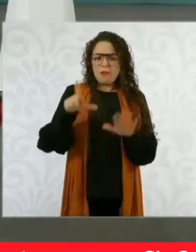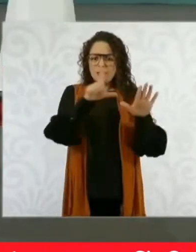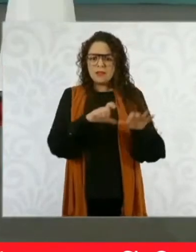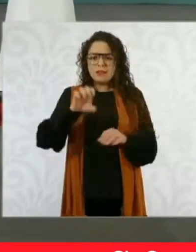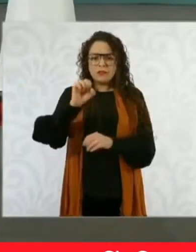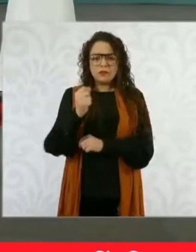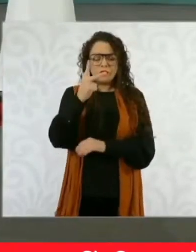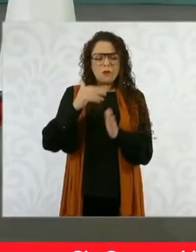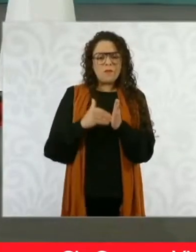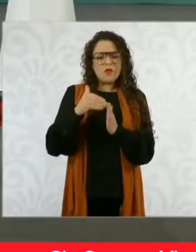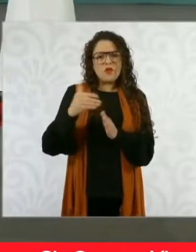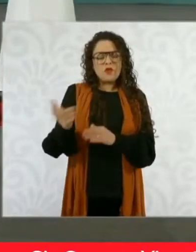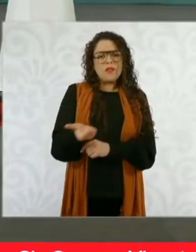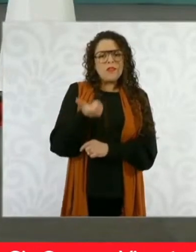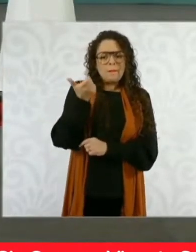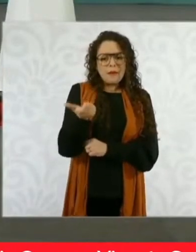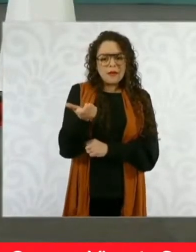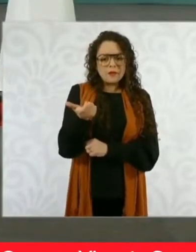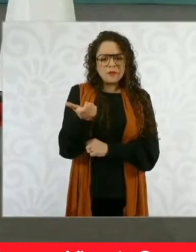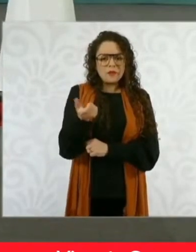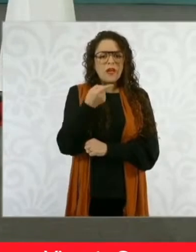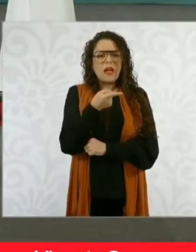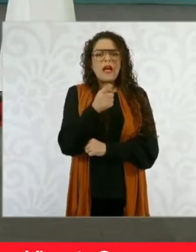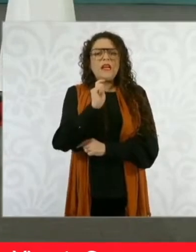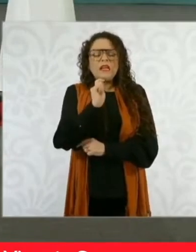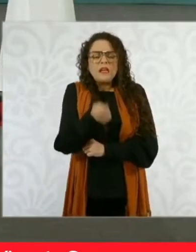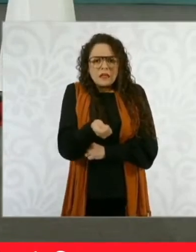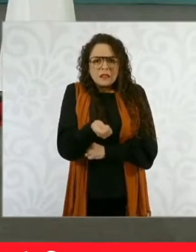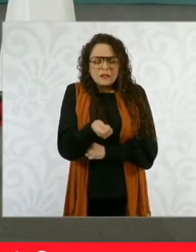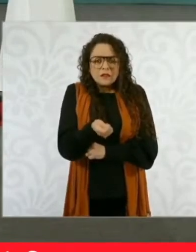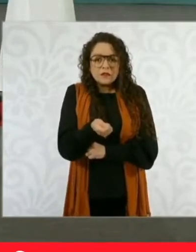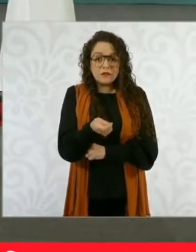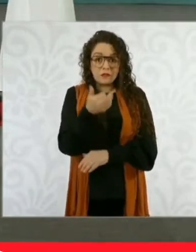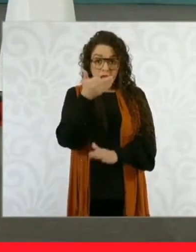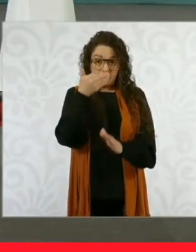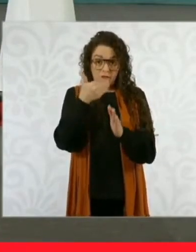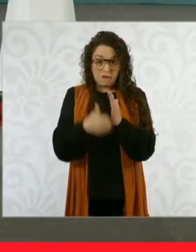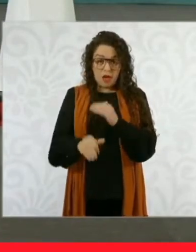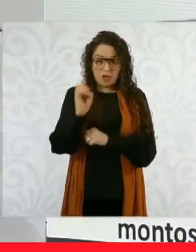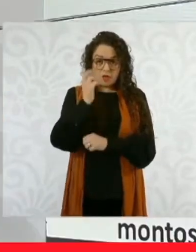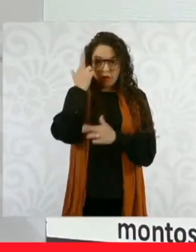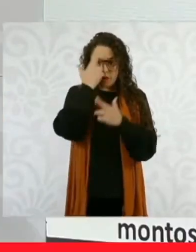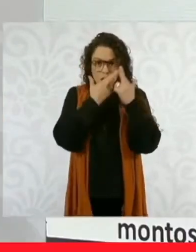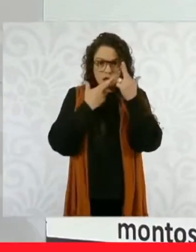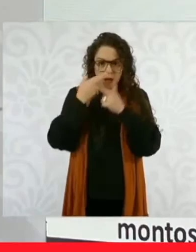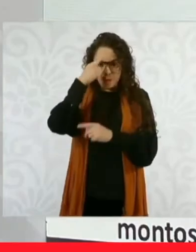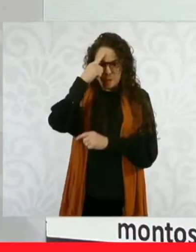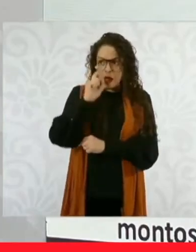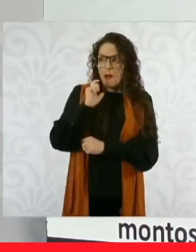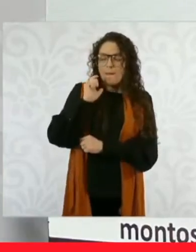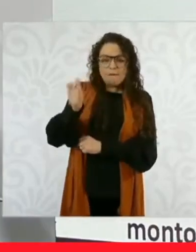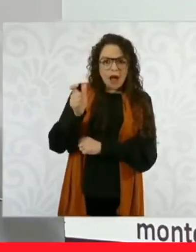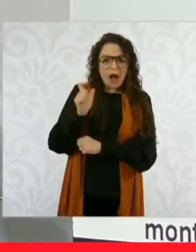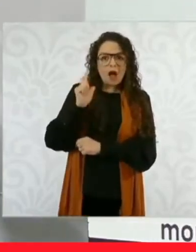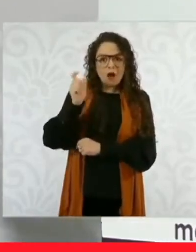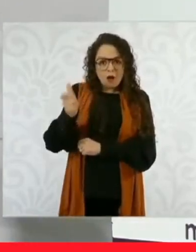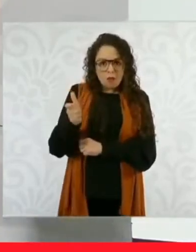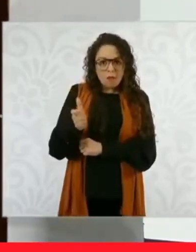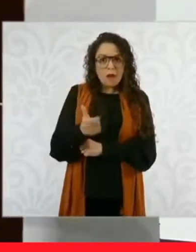pesos, esto como resultado de deficiencias en el seguimiento a pagos y aplicación de